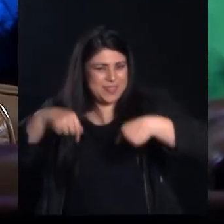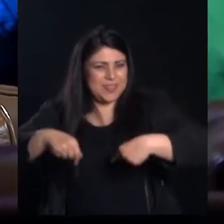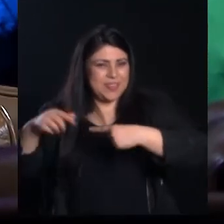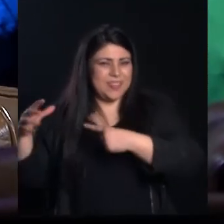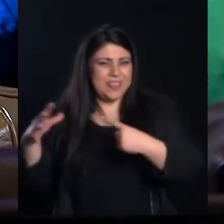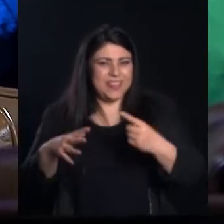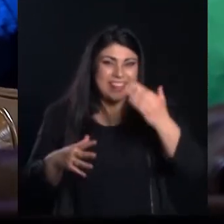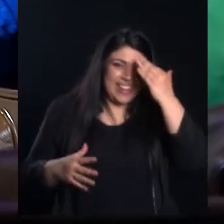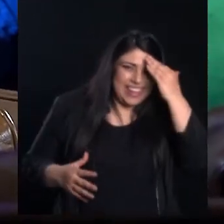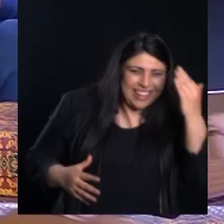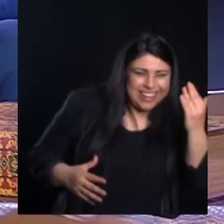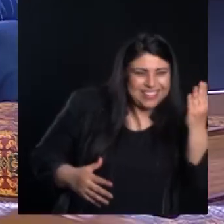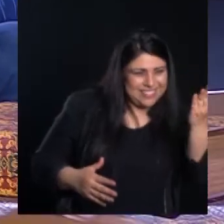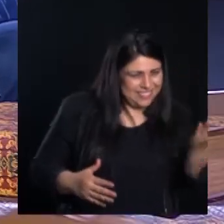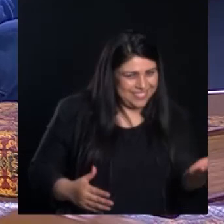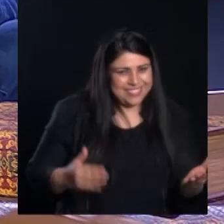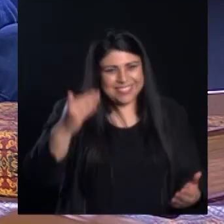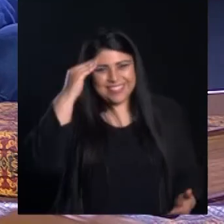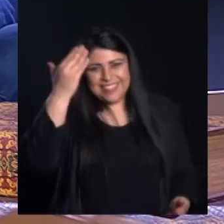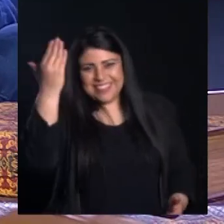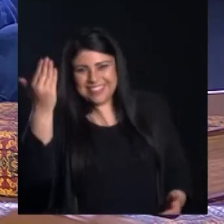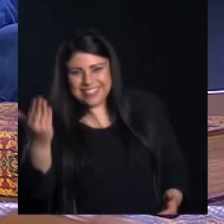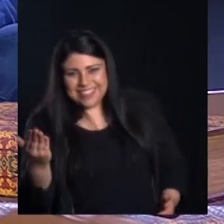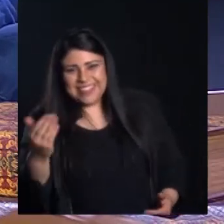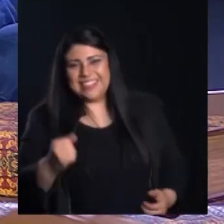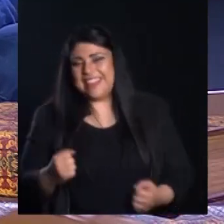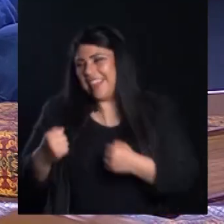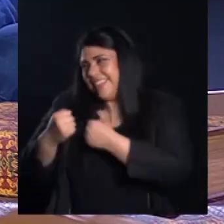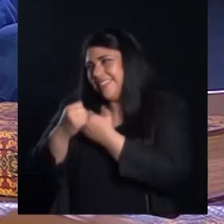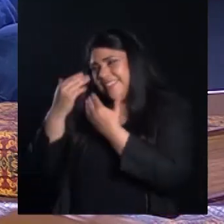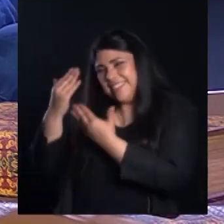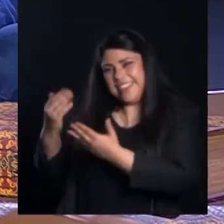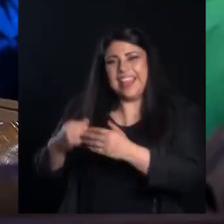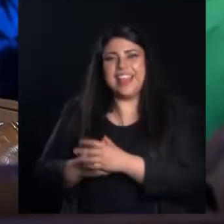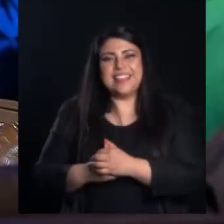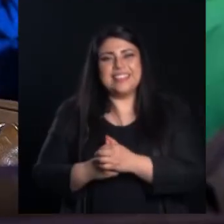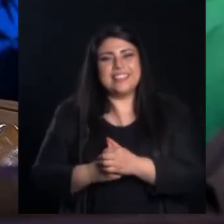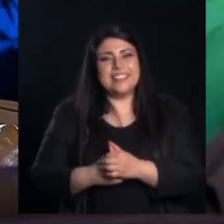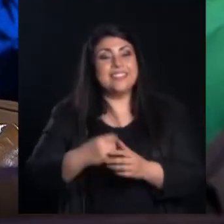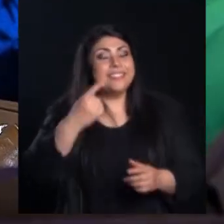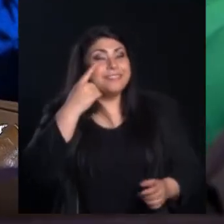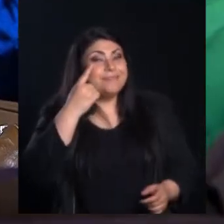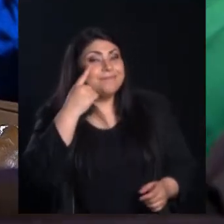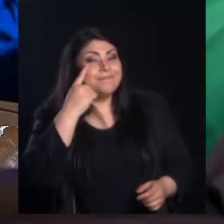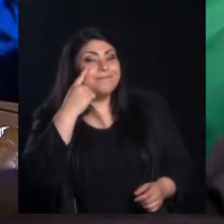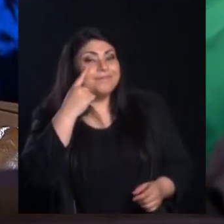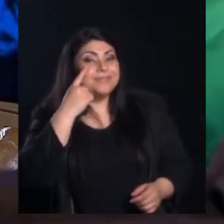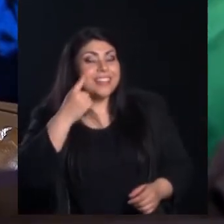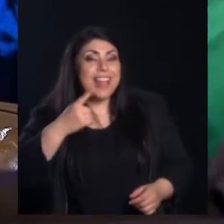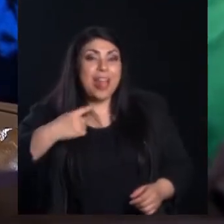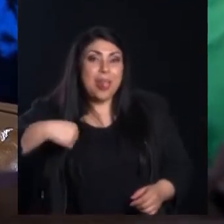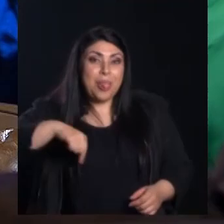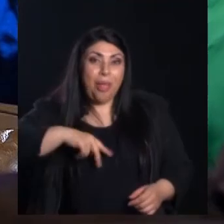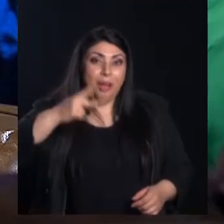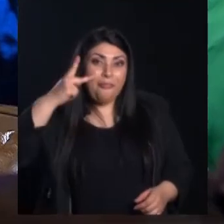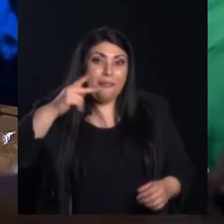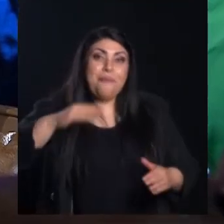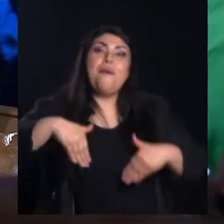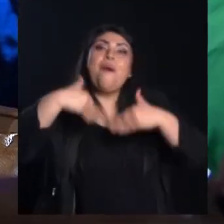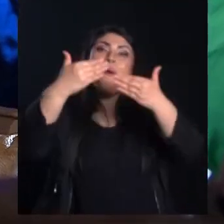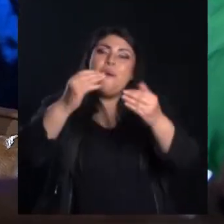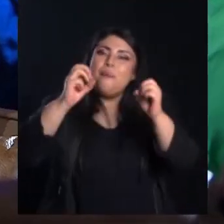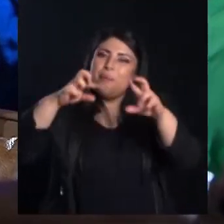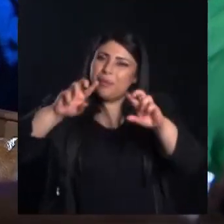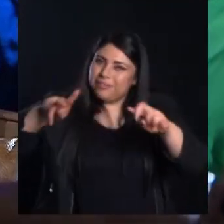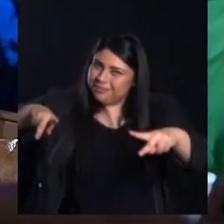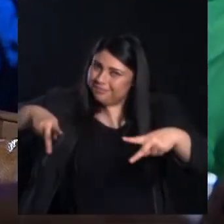gracias de frente el gran amor por estar aquí con nosotros espero que nos podamos ver en un próximo